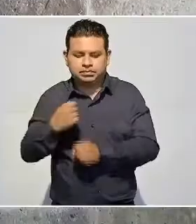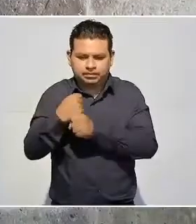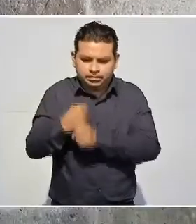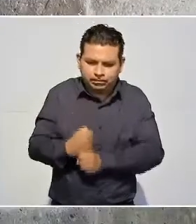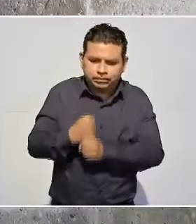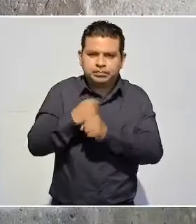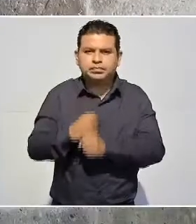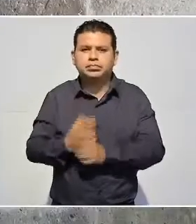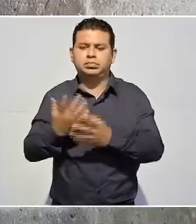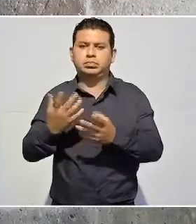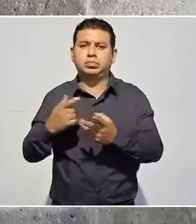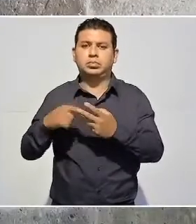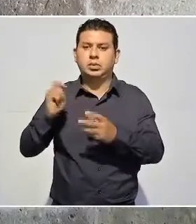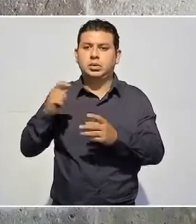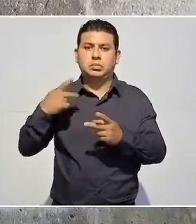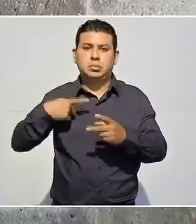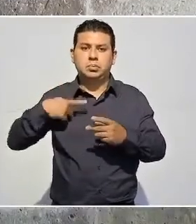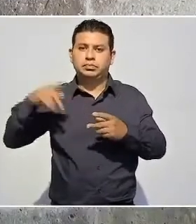persecución y exilio.